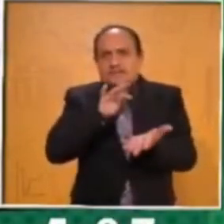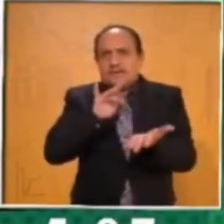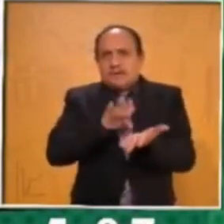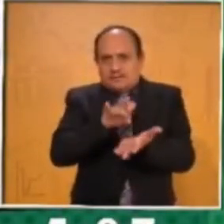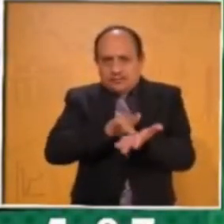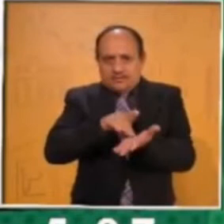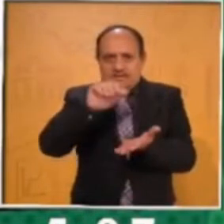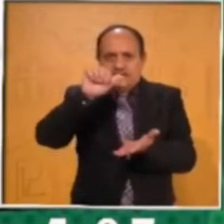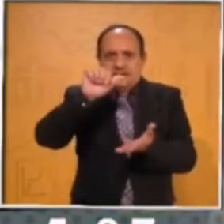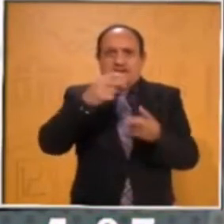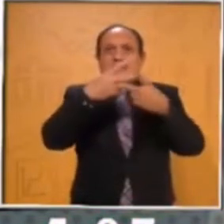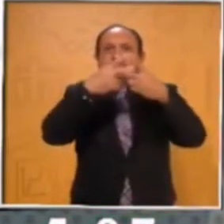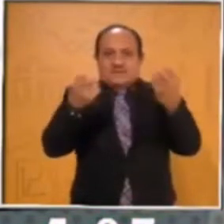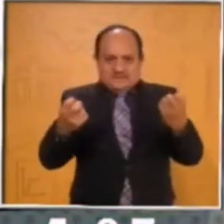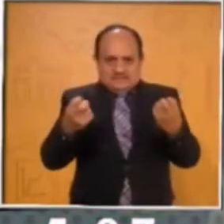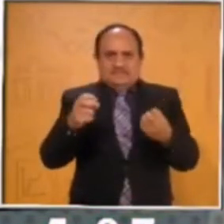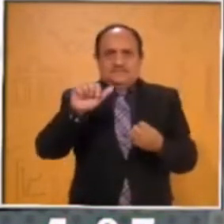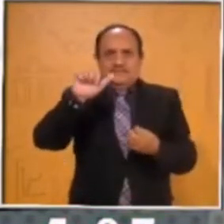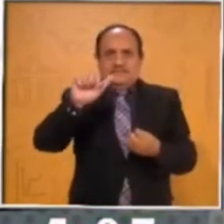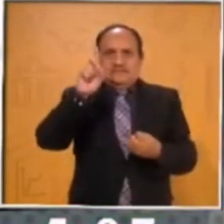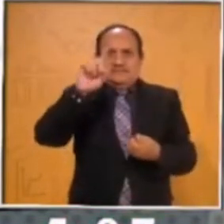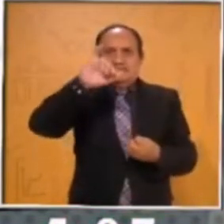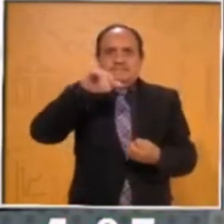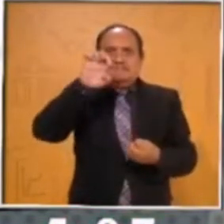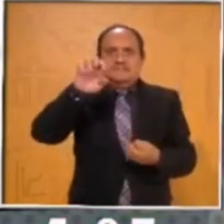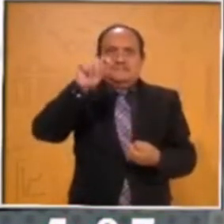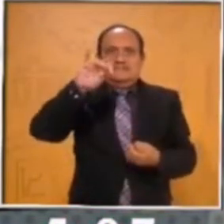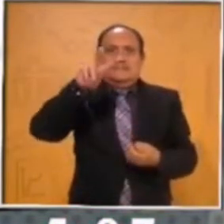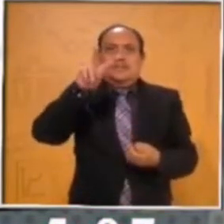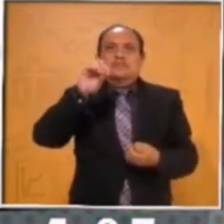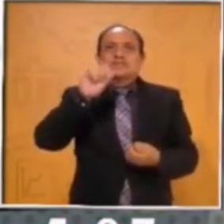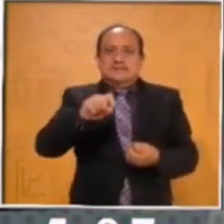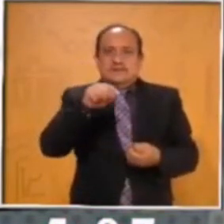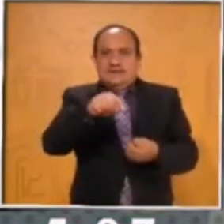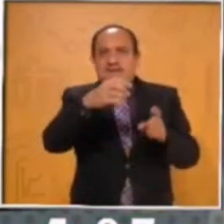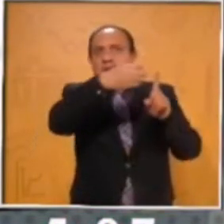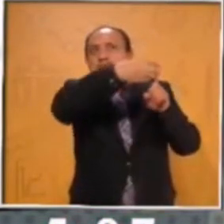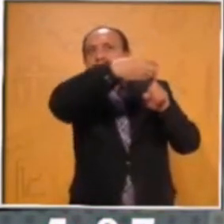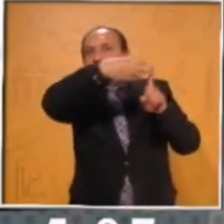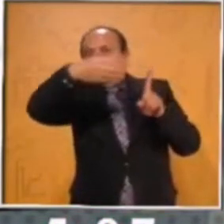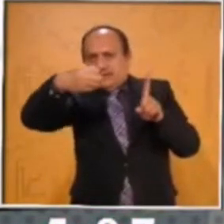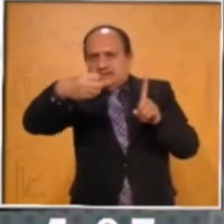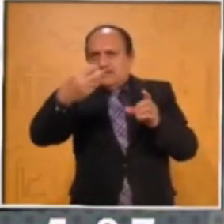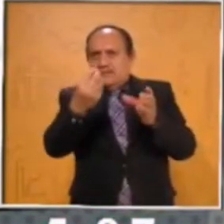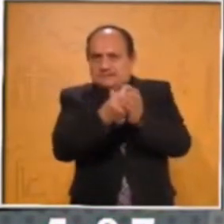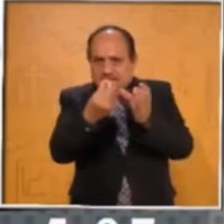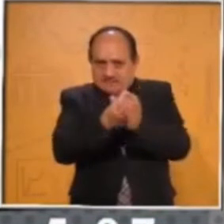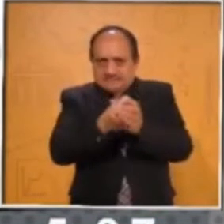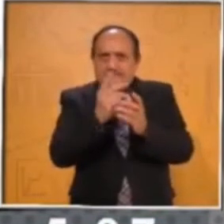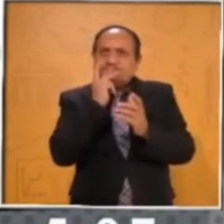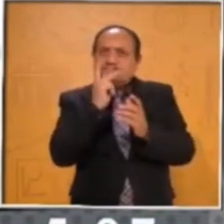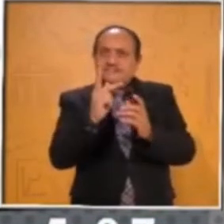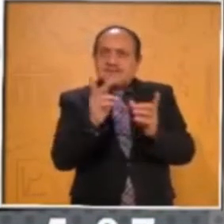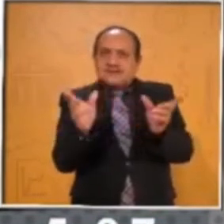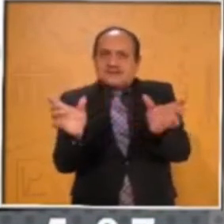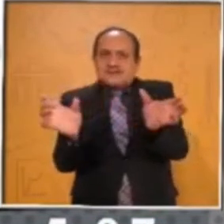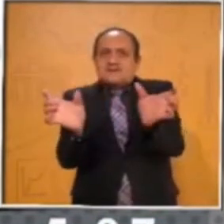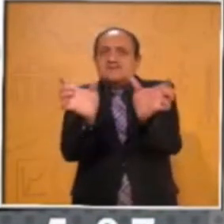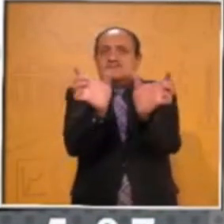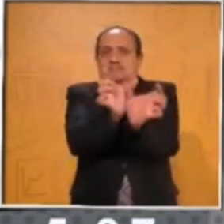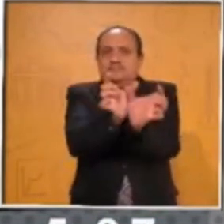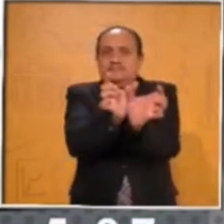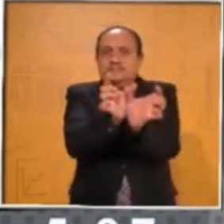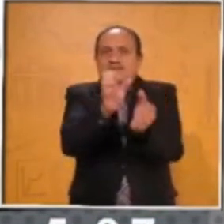adjetivos. ¿Cuáles son los adjetivos? Es una parte de la oración o clase de palabras que complementan un